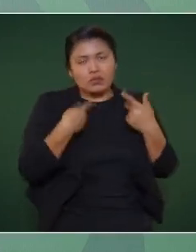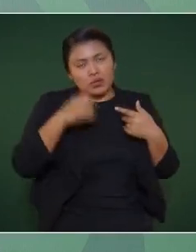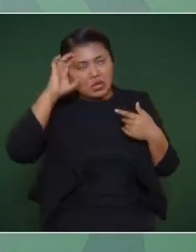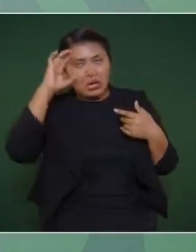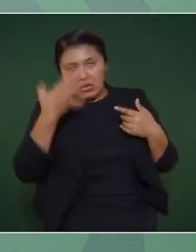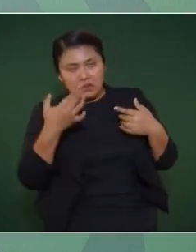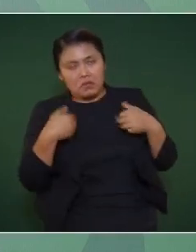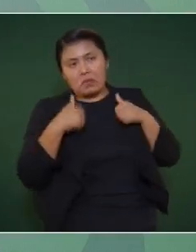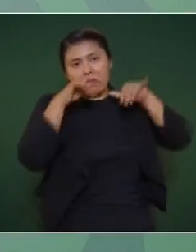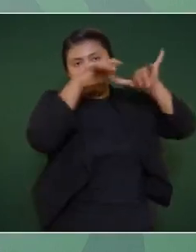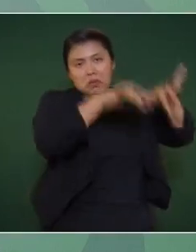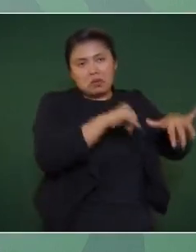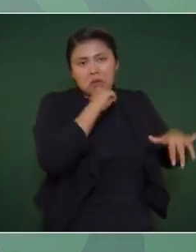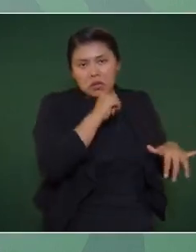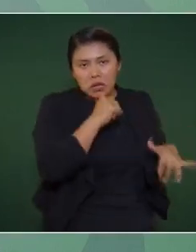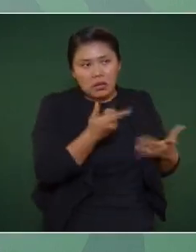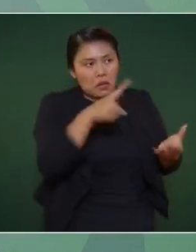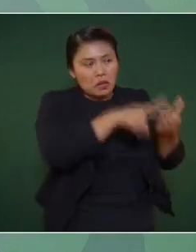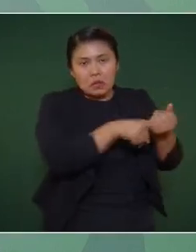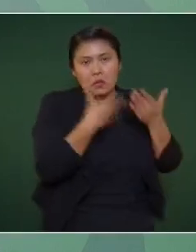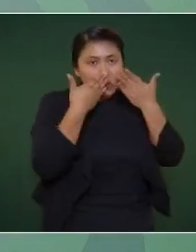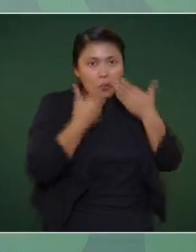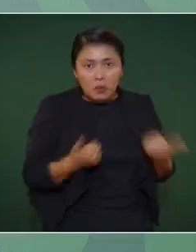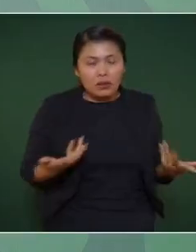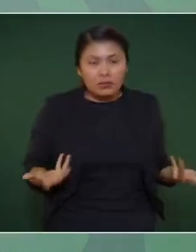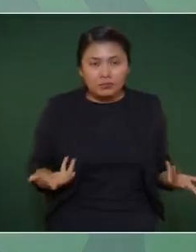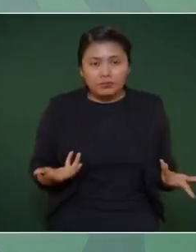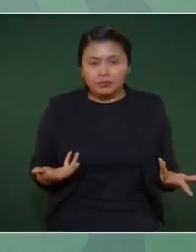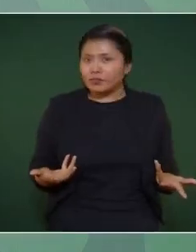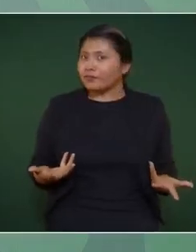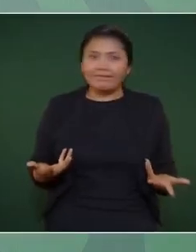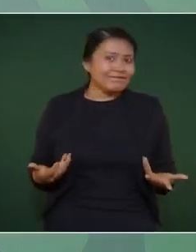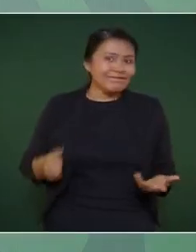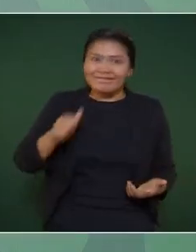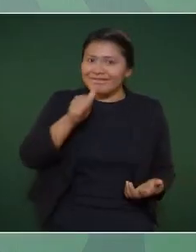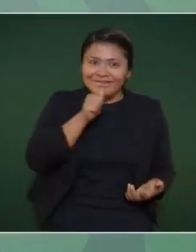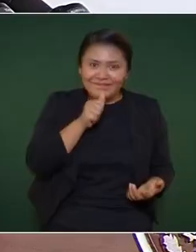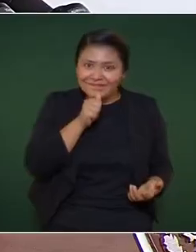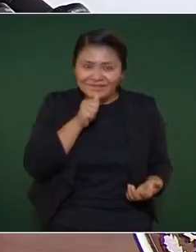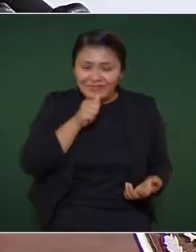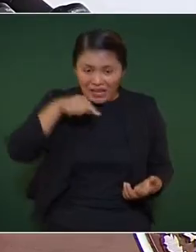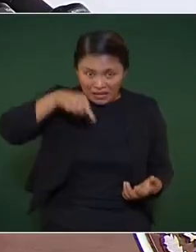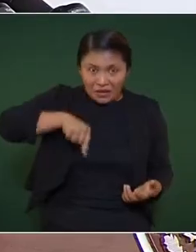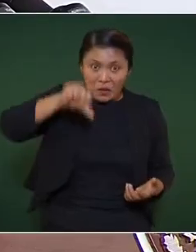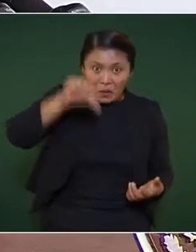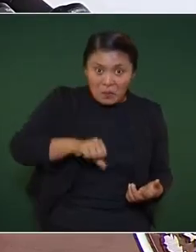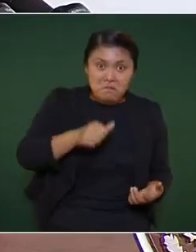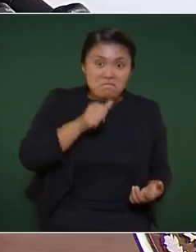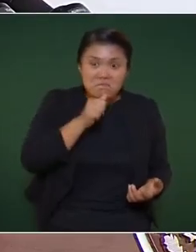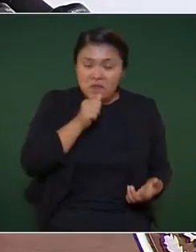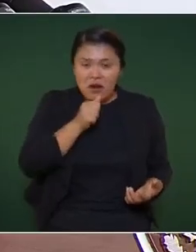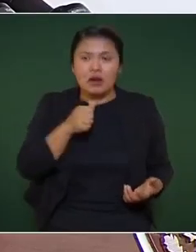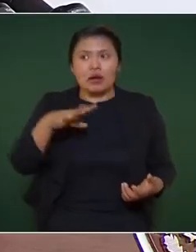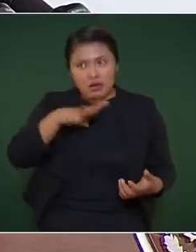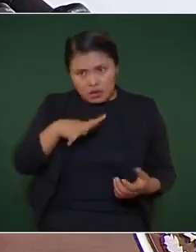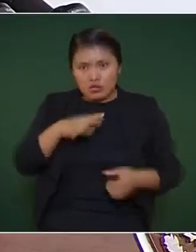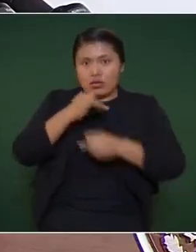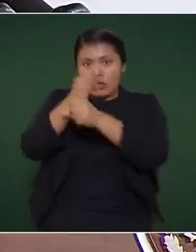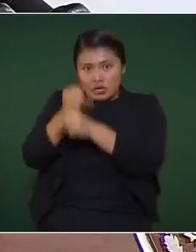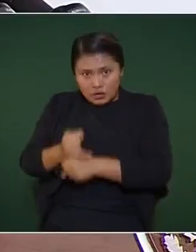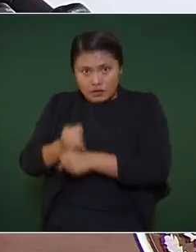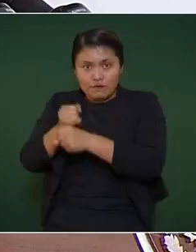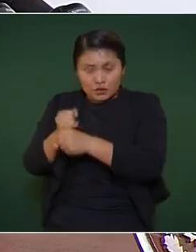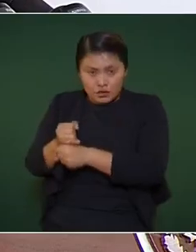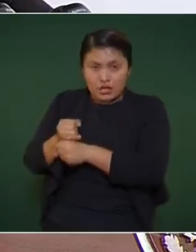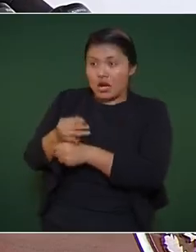adentro de las instalaciones. Así que todavía hasta la fecha hay una investigación por parte de la